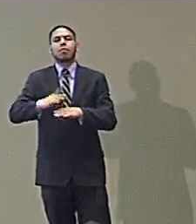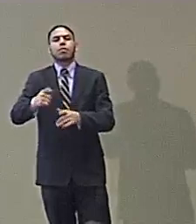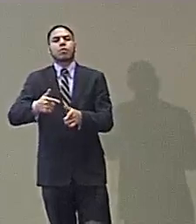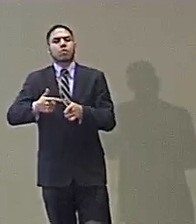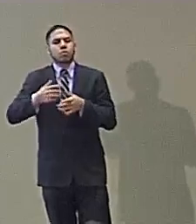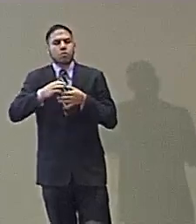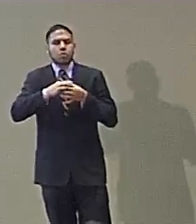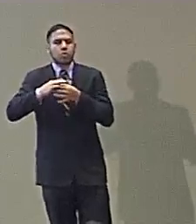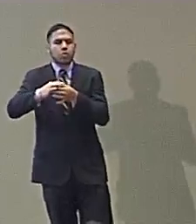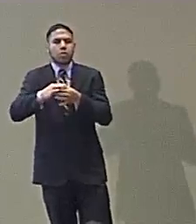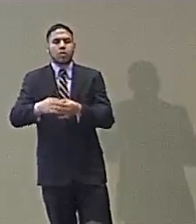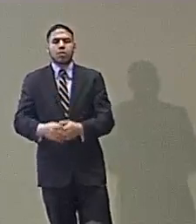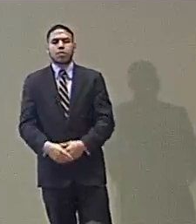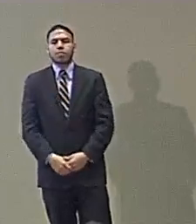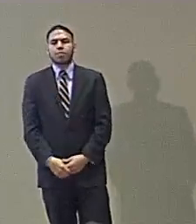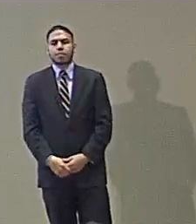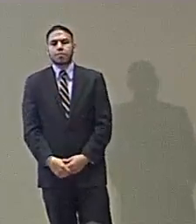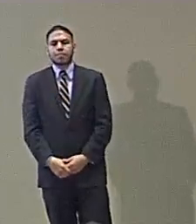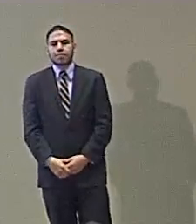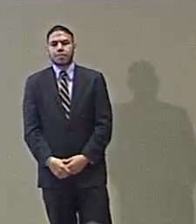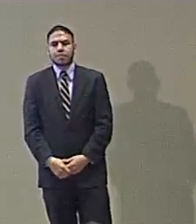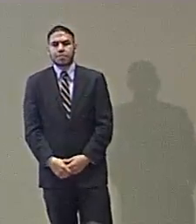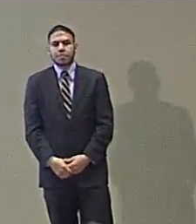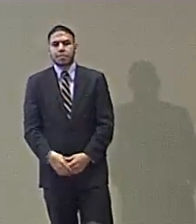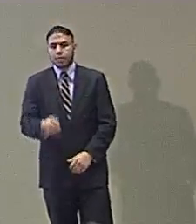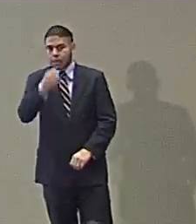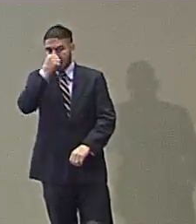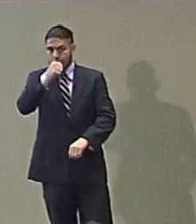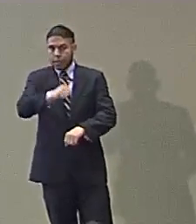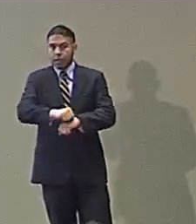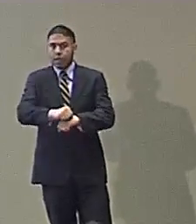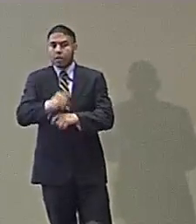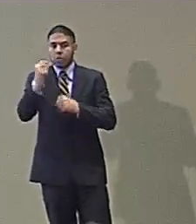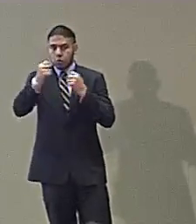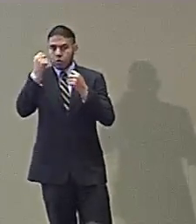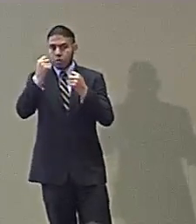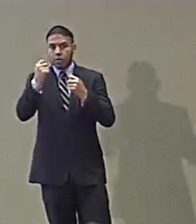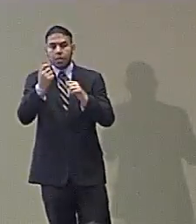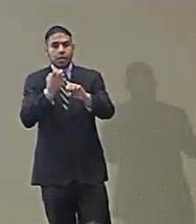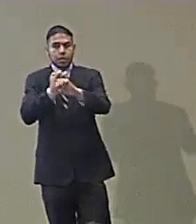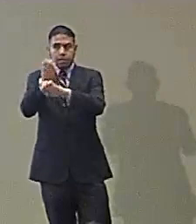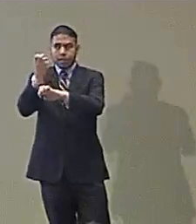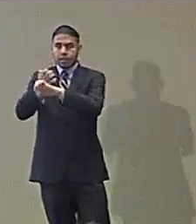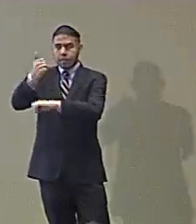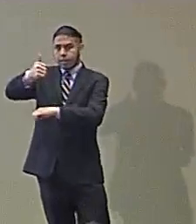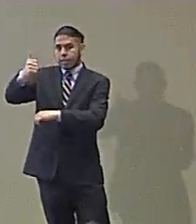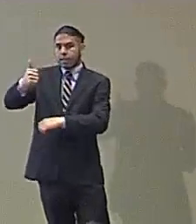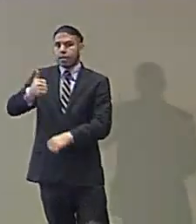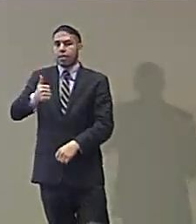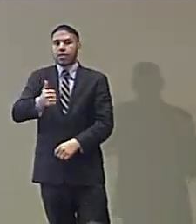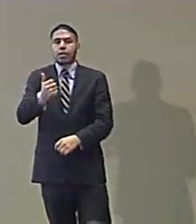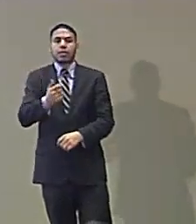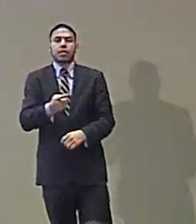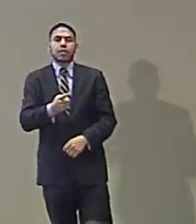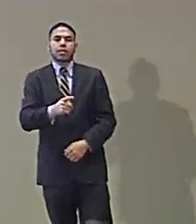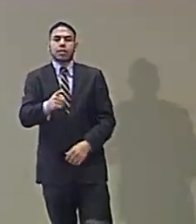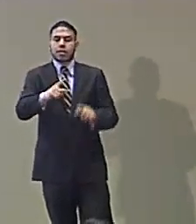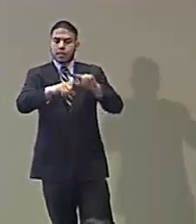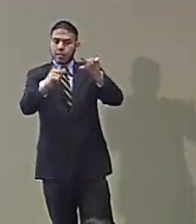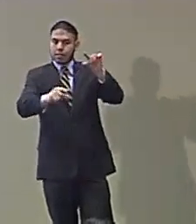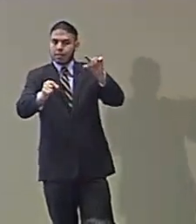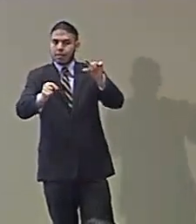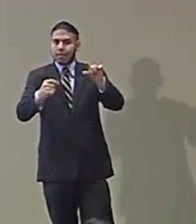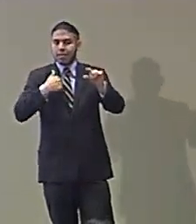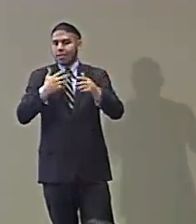aprovecho para saludar a mis amigos a los sectores de turismo de los estados de la república que además son así los vemos espero que ellos nos vean